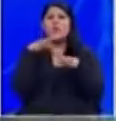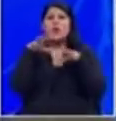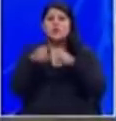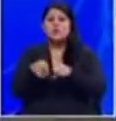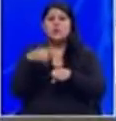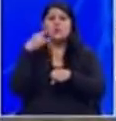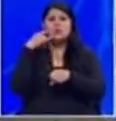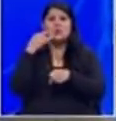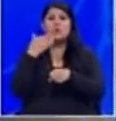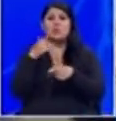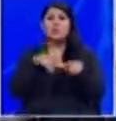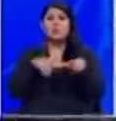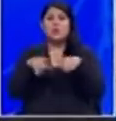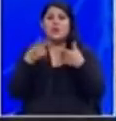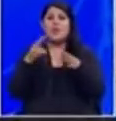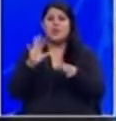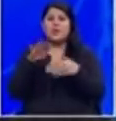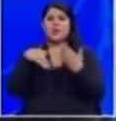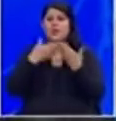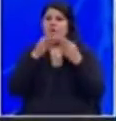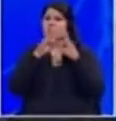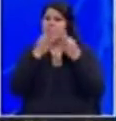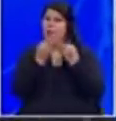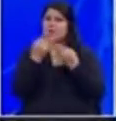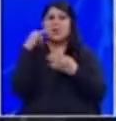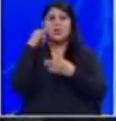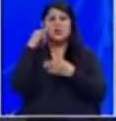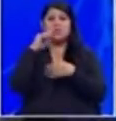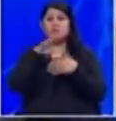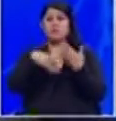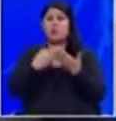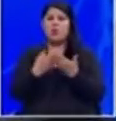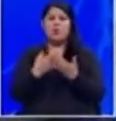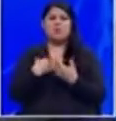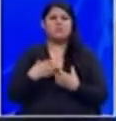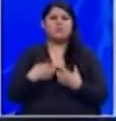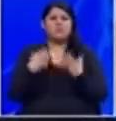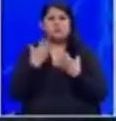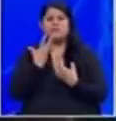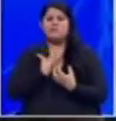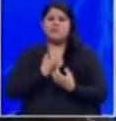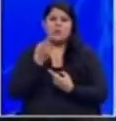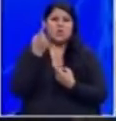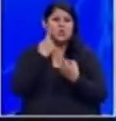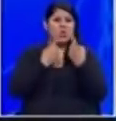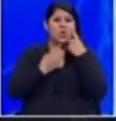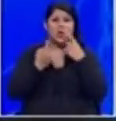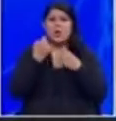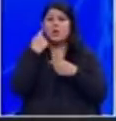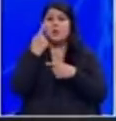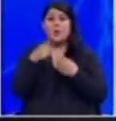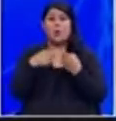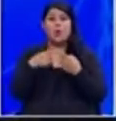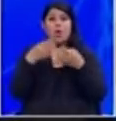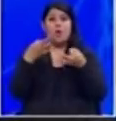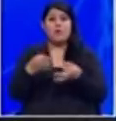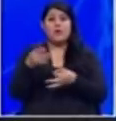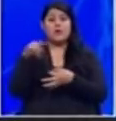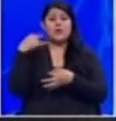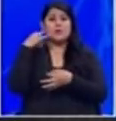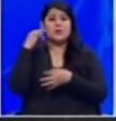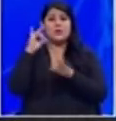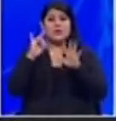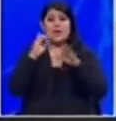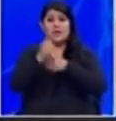al sitio de mil llegaron familiares de la niña estaban consternados no había consuelo para ellos tras confirmar que la menor a sus